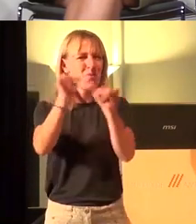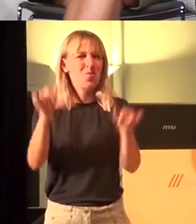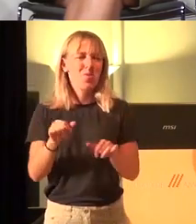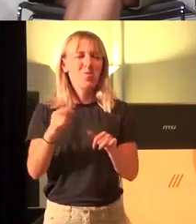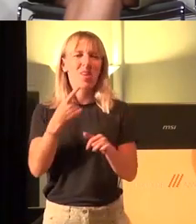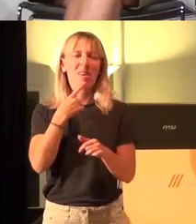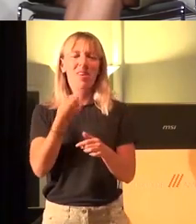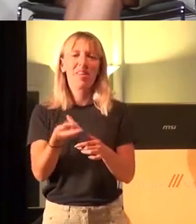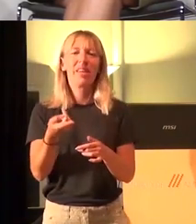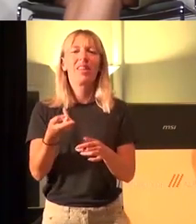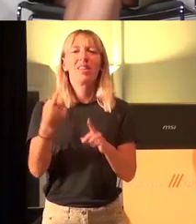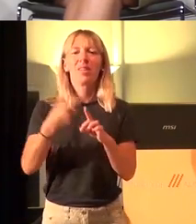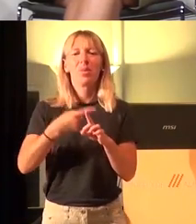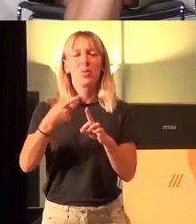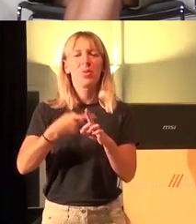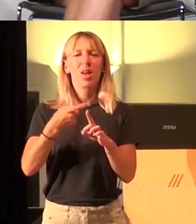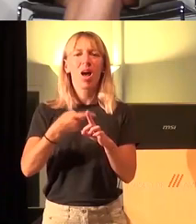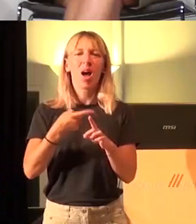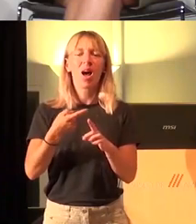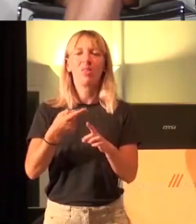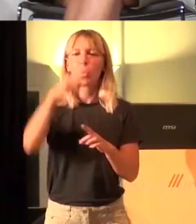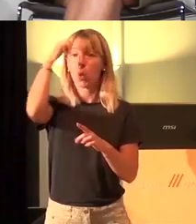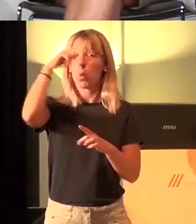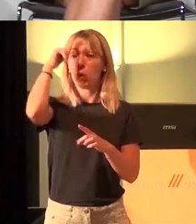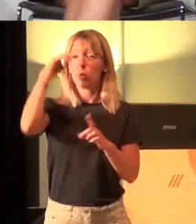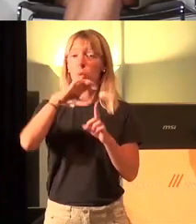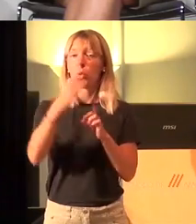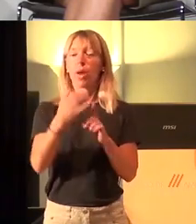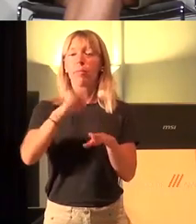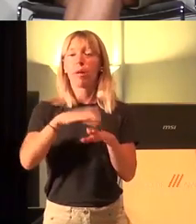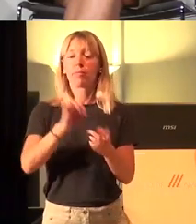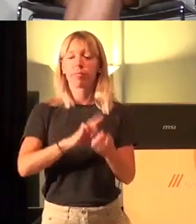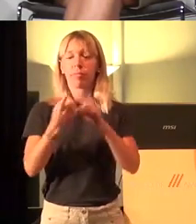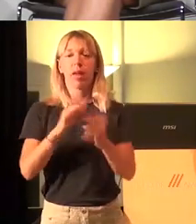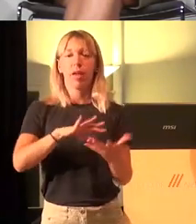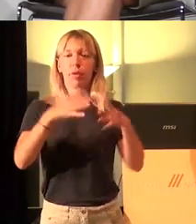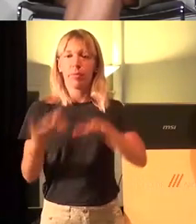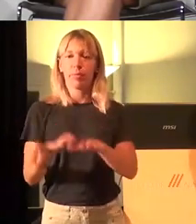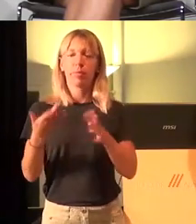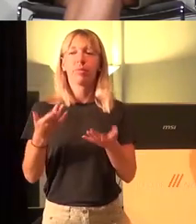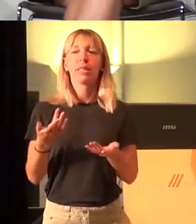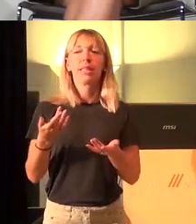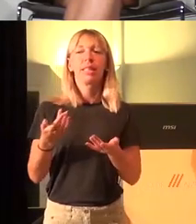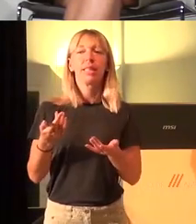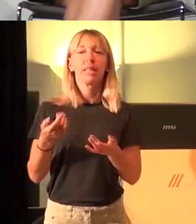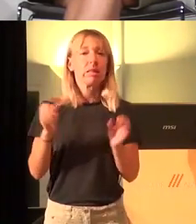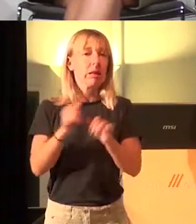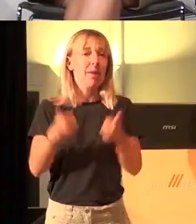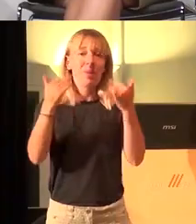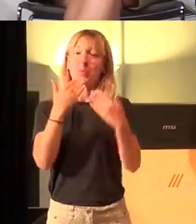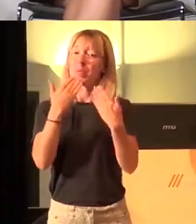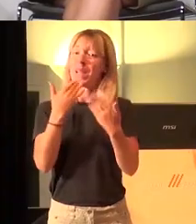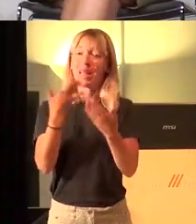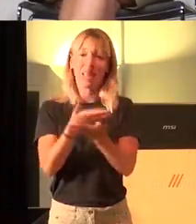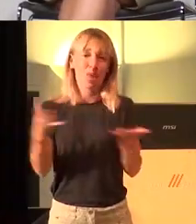de eso, pues de utilizar la cultura, pues eso, para que nos transforme, para que nos cambie. Y nada más, y muchas